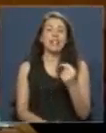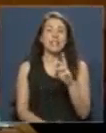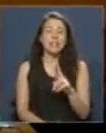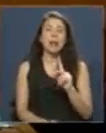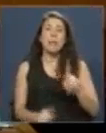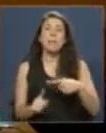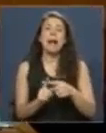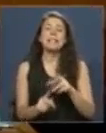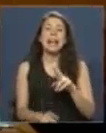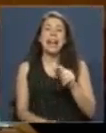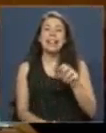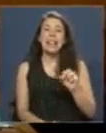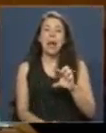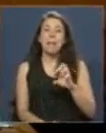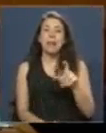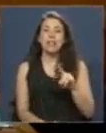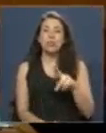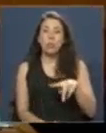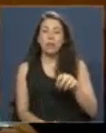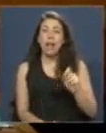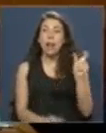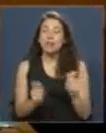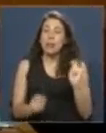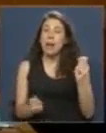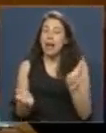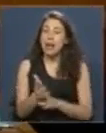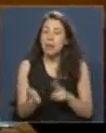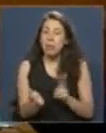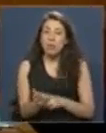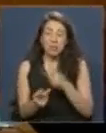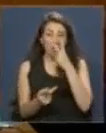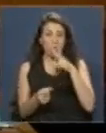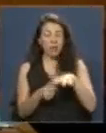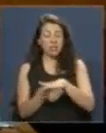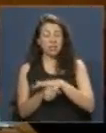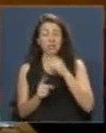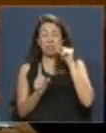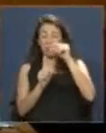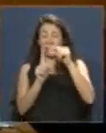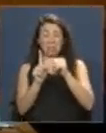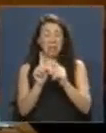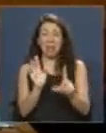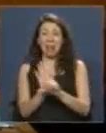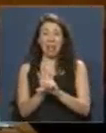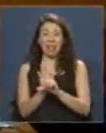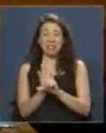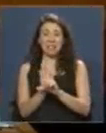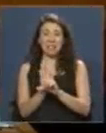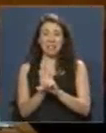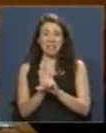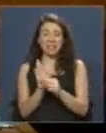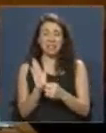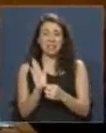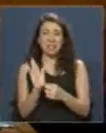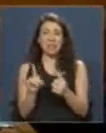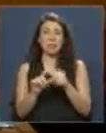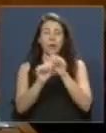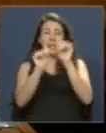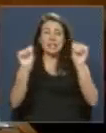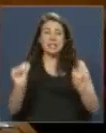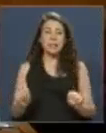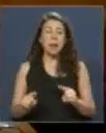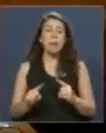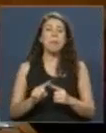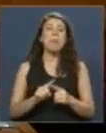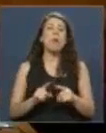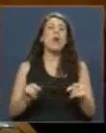rentas presuntas. Los contribuyentes se encuentran frente a una definición legal que les asigna sistemas según la